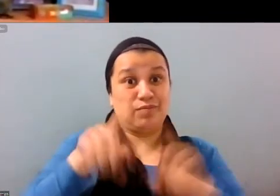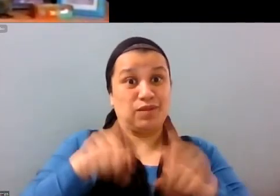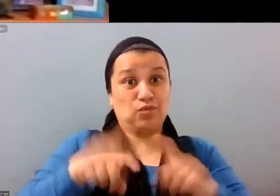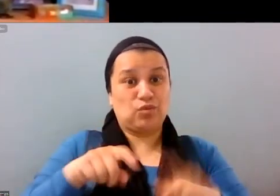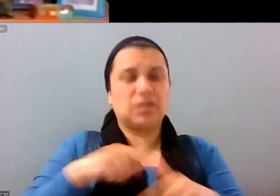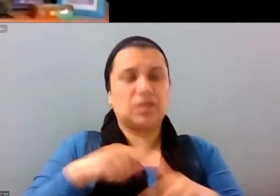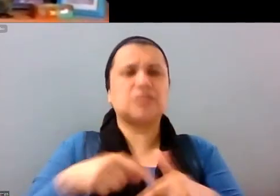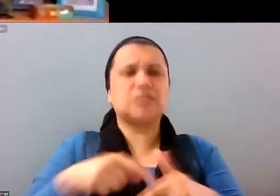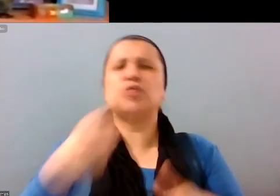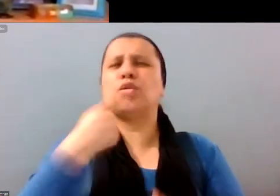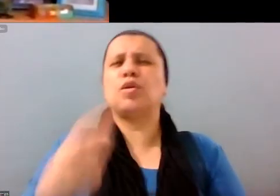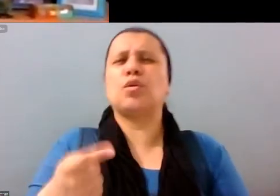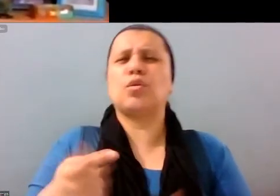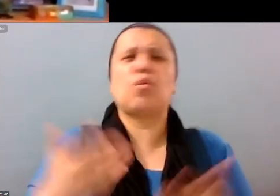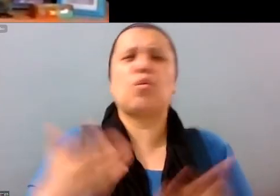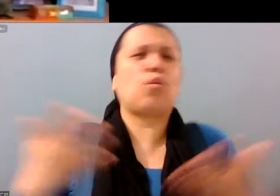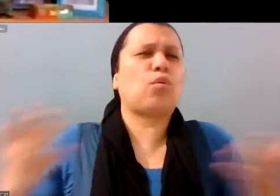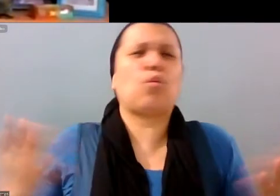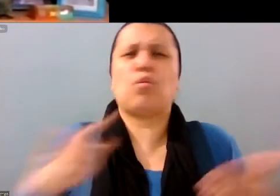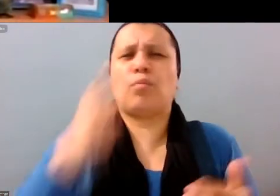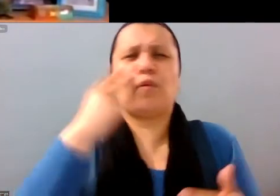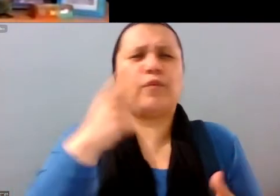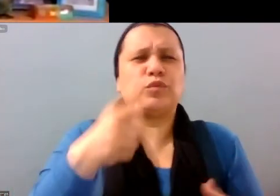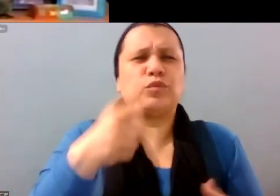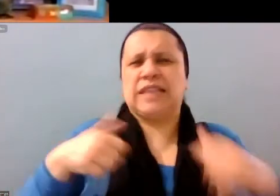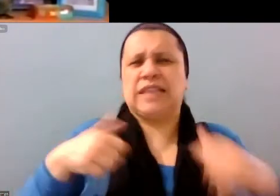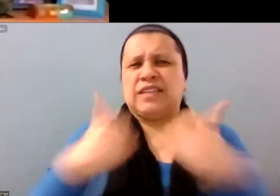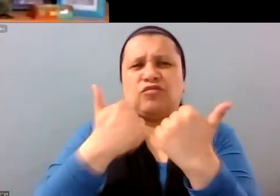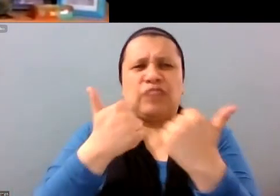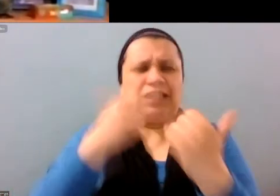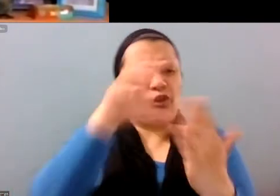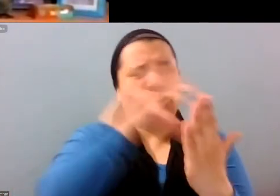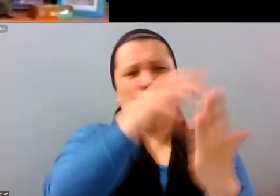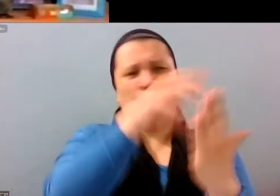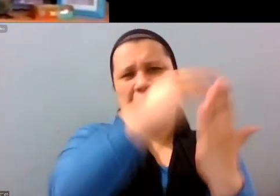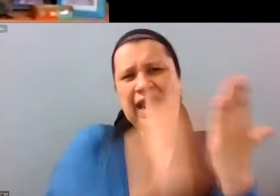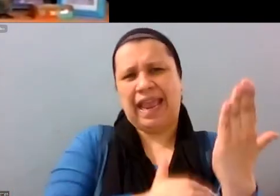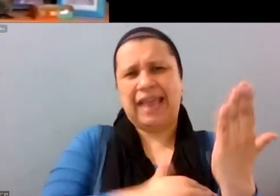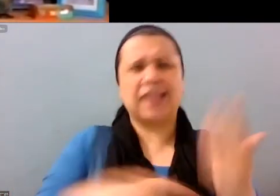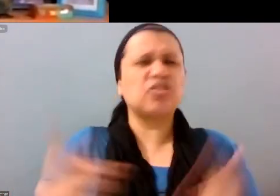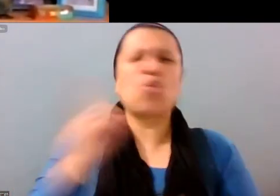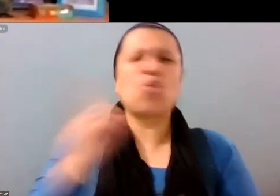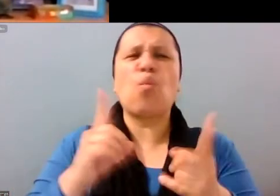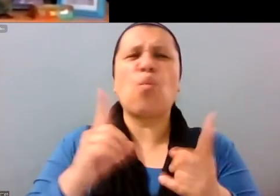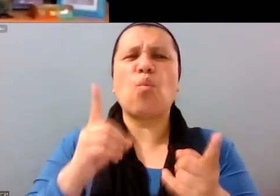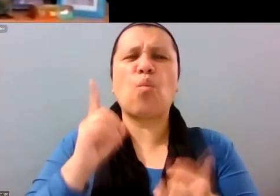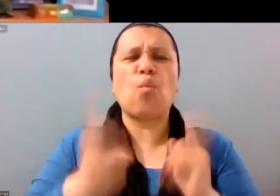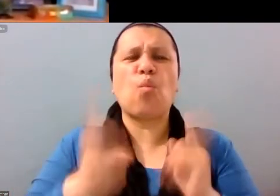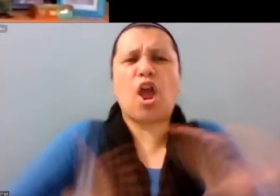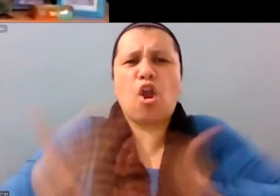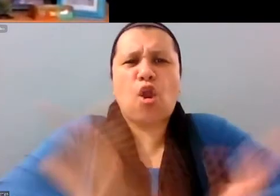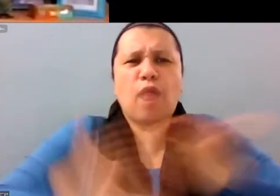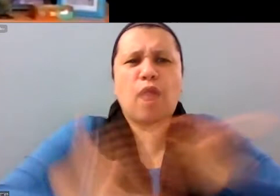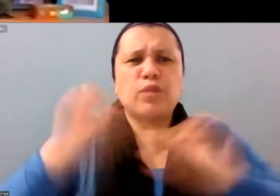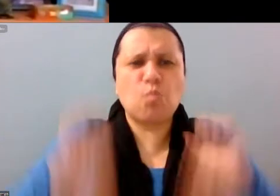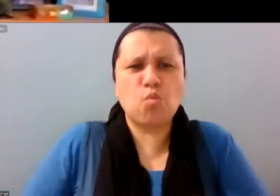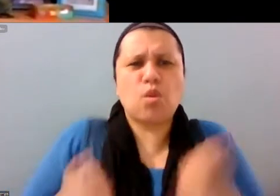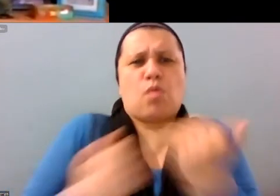como ve usted estos retos y esta agenda que colaboraciones y que compromisos podemos o que apoyos podemos ofrecer